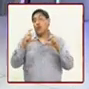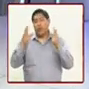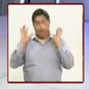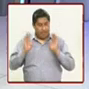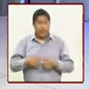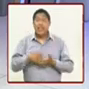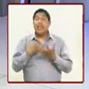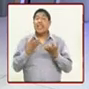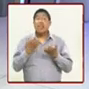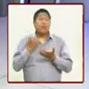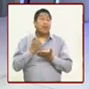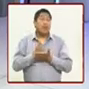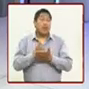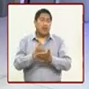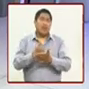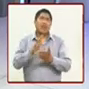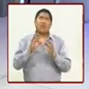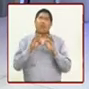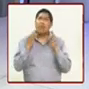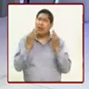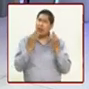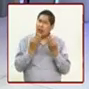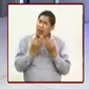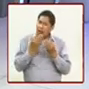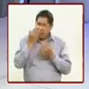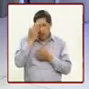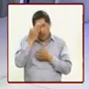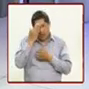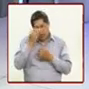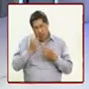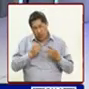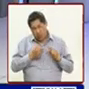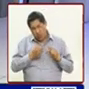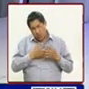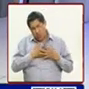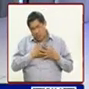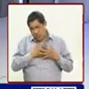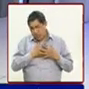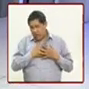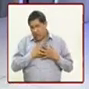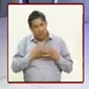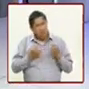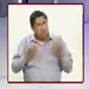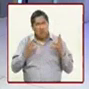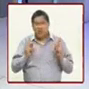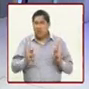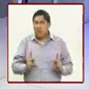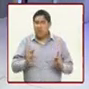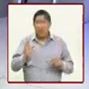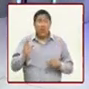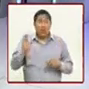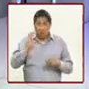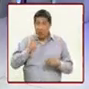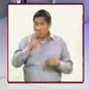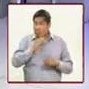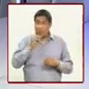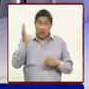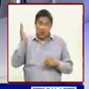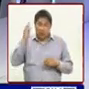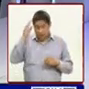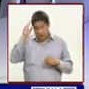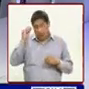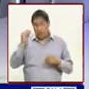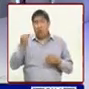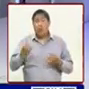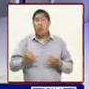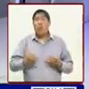Queremos ayudarle a encontrar a sus familiares. Sabemos el dolor que muchas veces sienten muchas personas y estamos buscando a este chico que